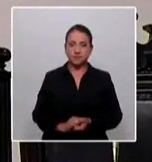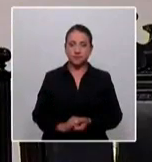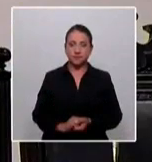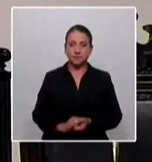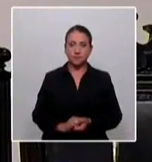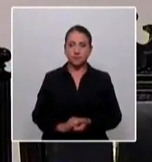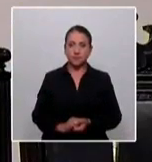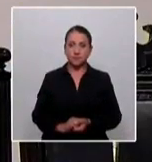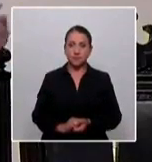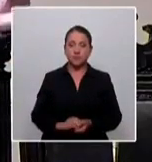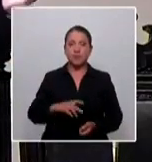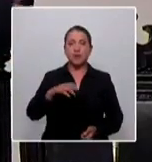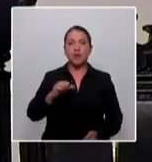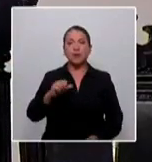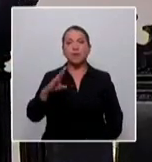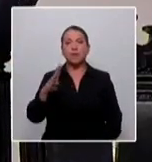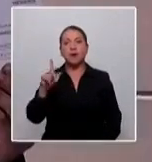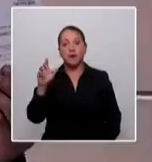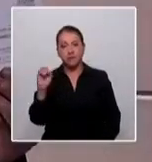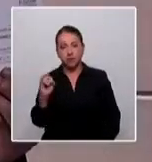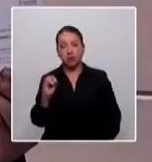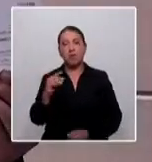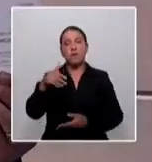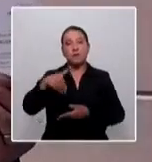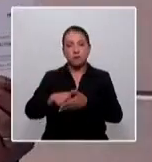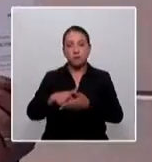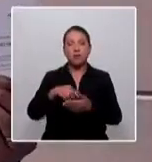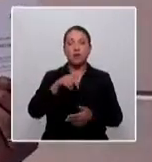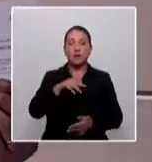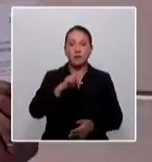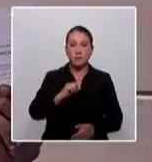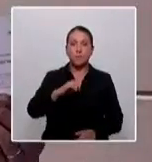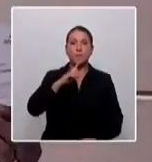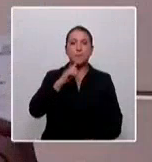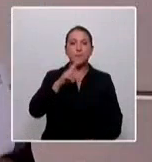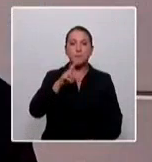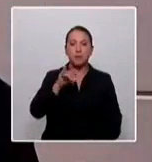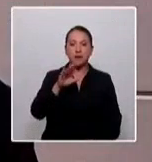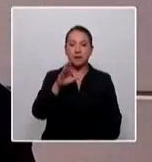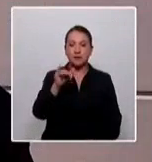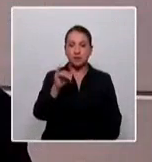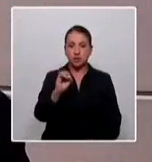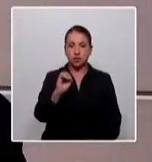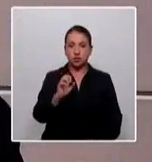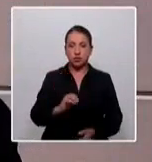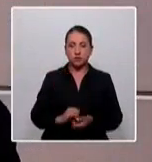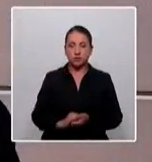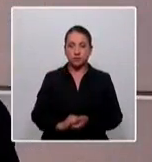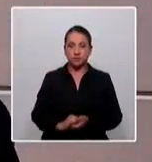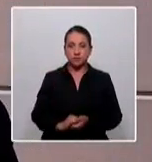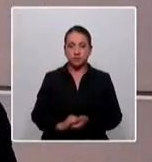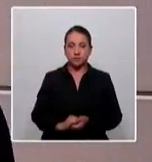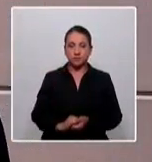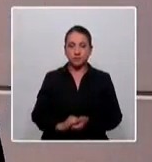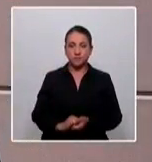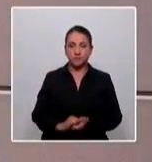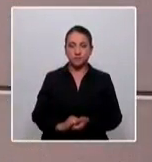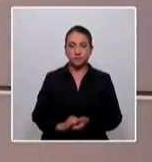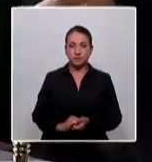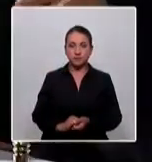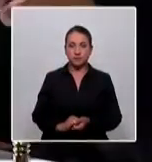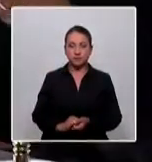porque tenemos un sistema político más fragmentado, ¿no? Donde se va a requerir de un mayor número de acuerdos para